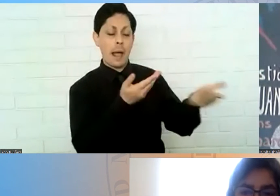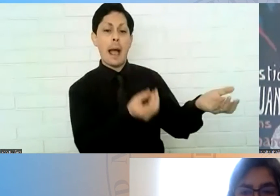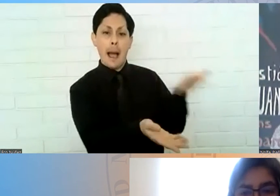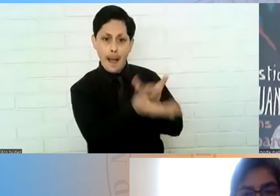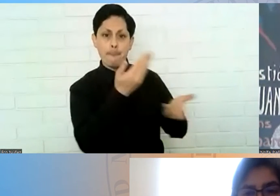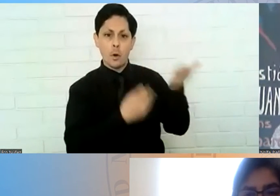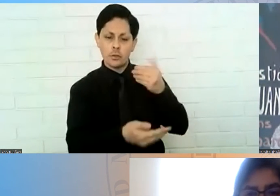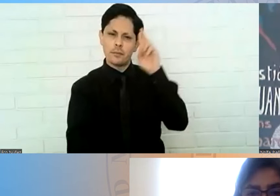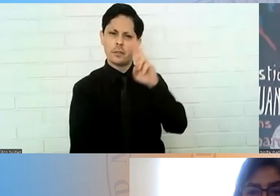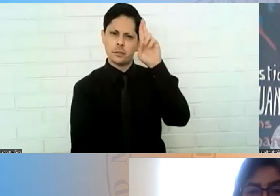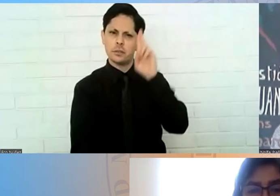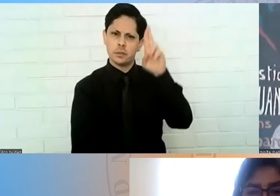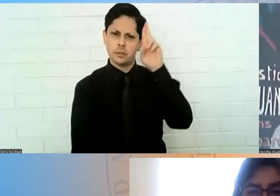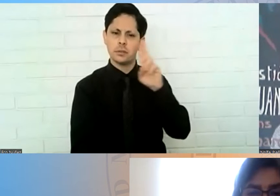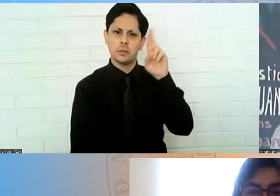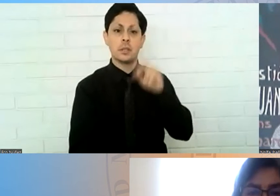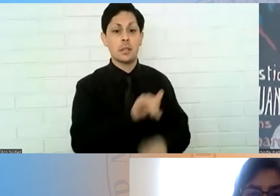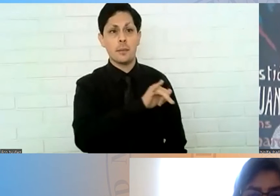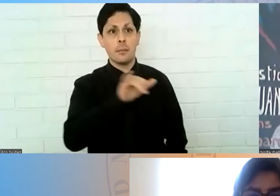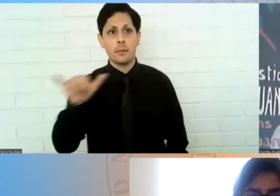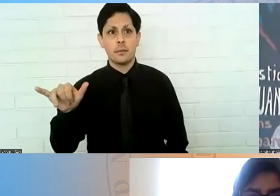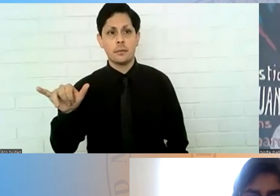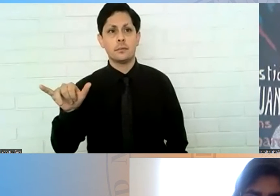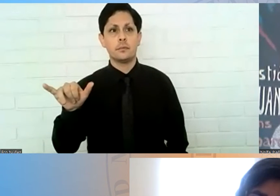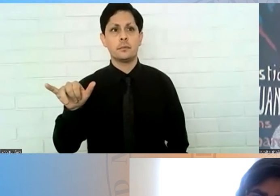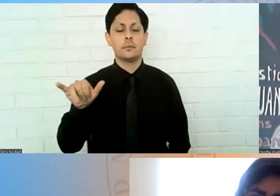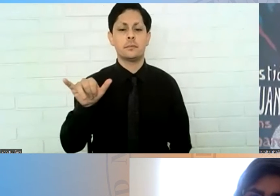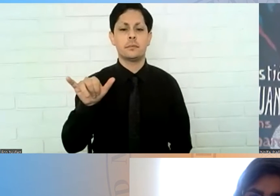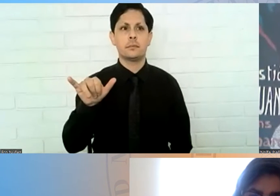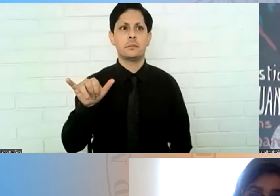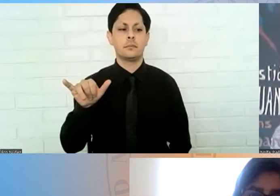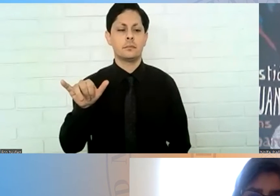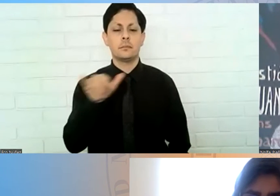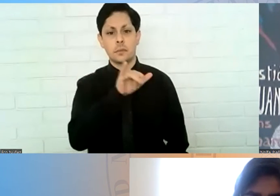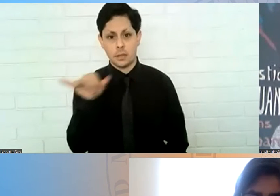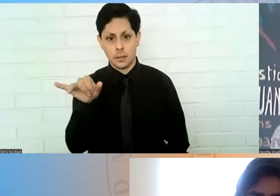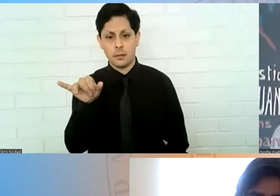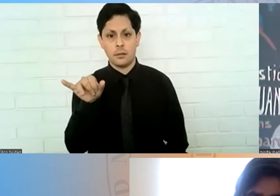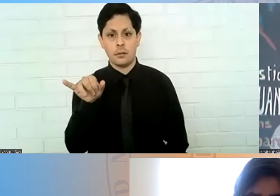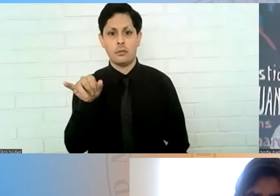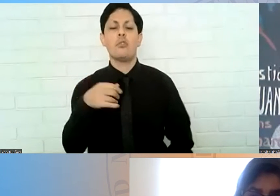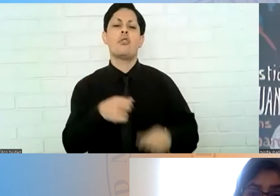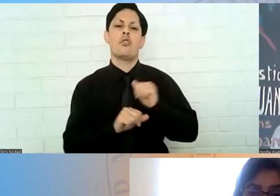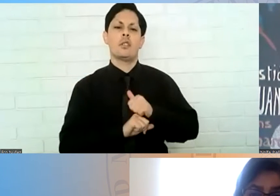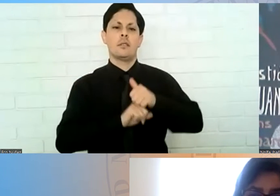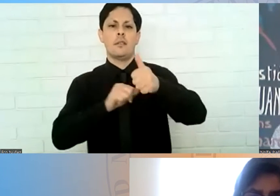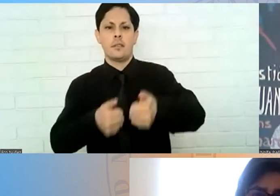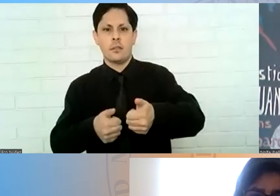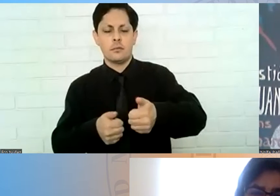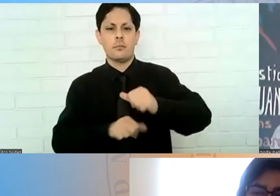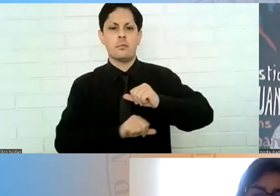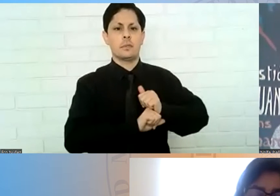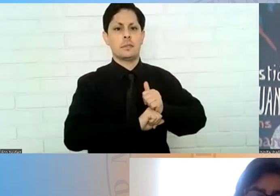porque seguramente vamos a recoger el guante en muchas de las ideas que usted nos desafió en este momento. Yo lo miro así como un desafío